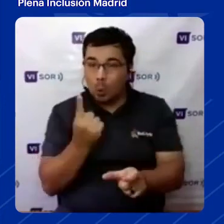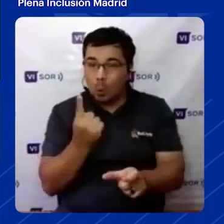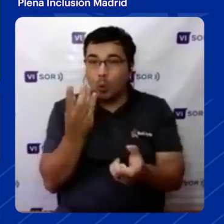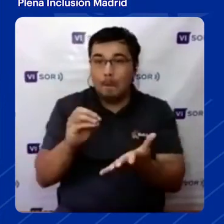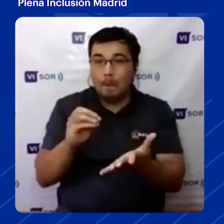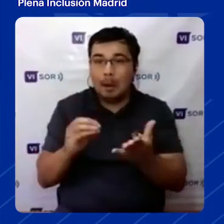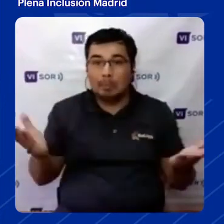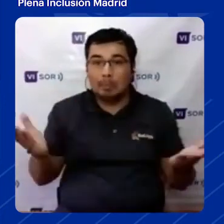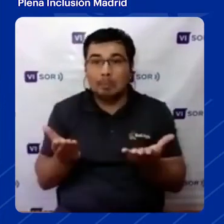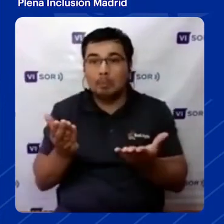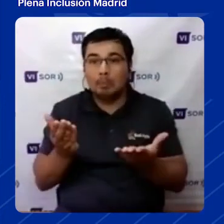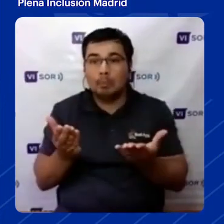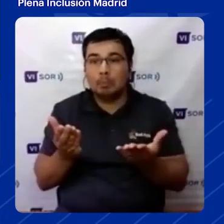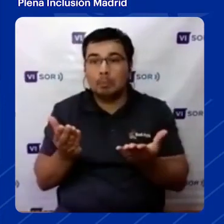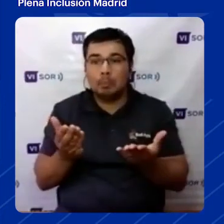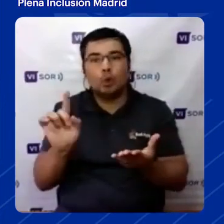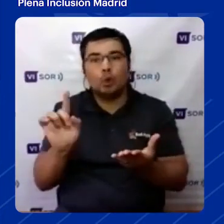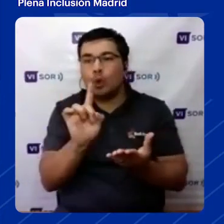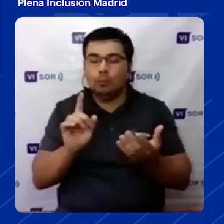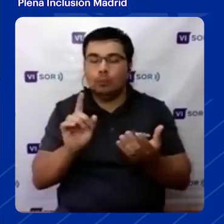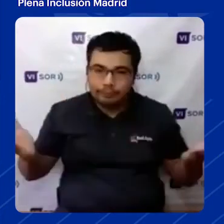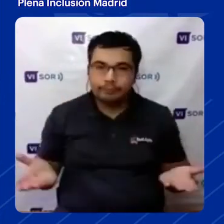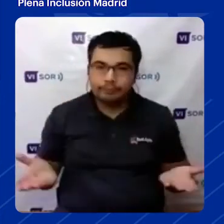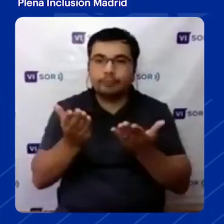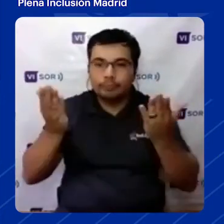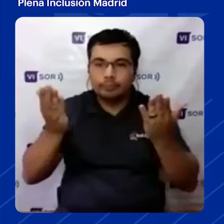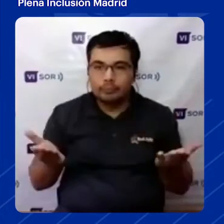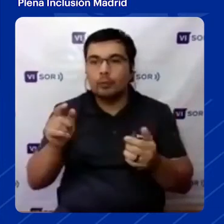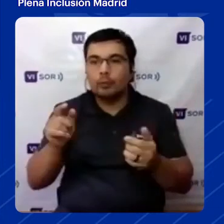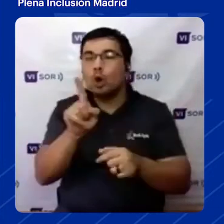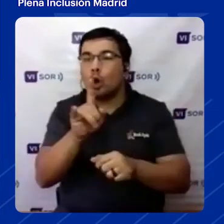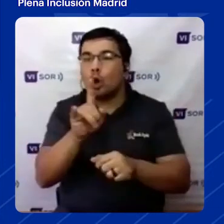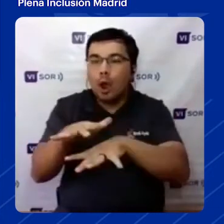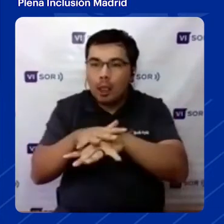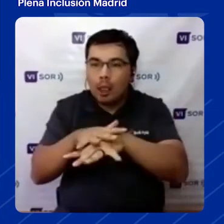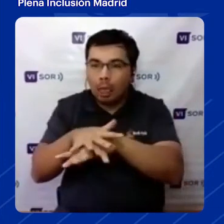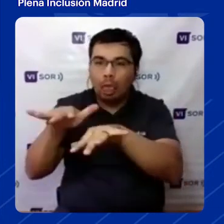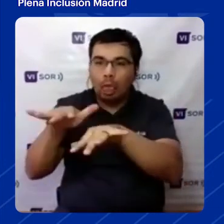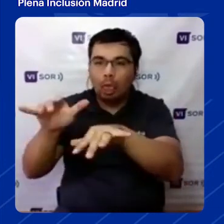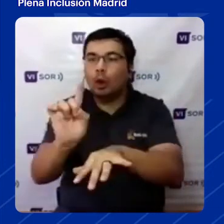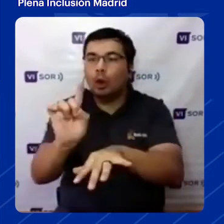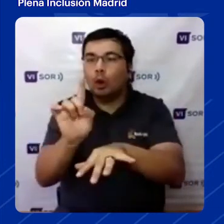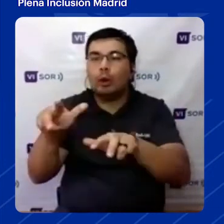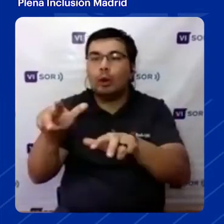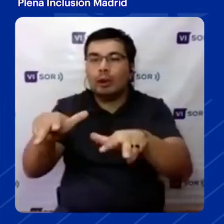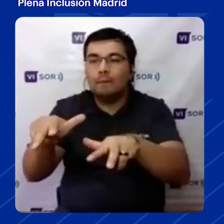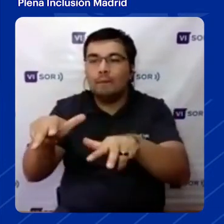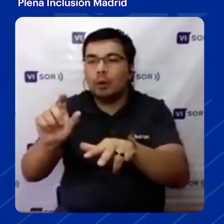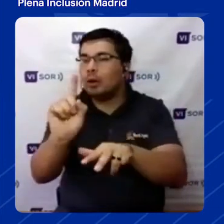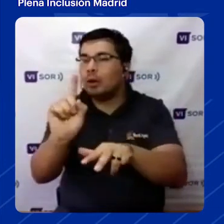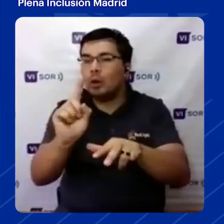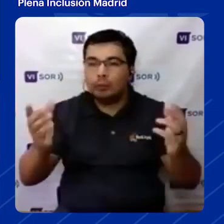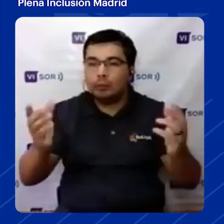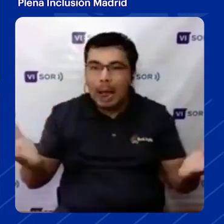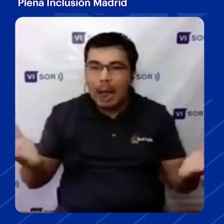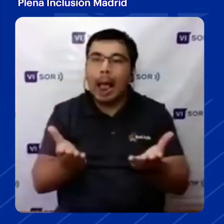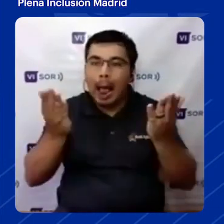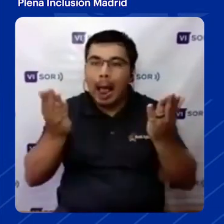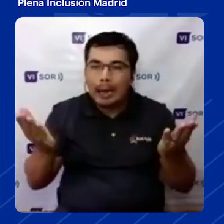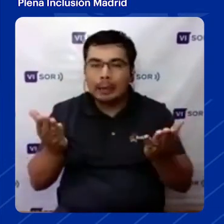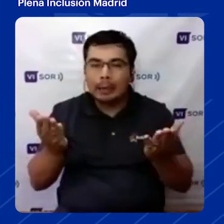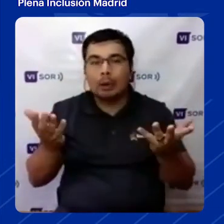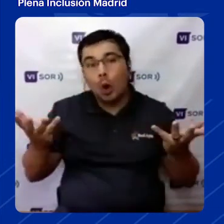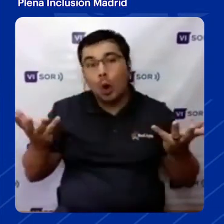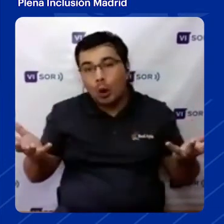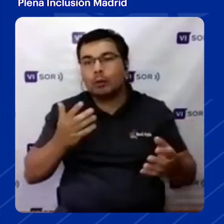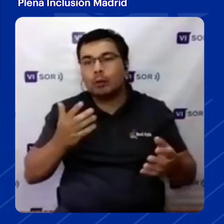sin sesgar, sin influir, porque si no, al final, también estaríamos fracasando en nuestra finalidad.